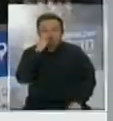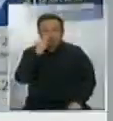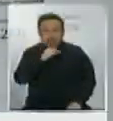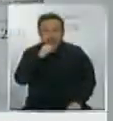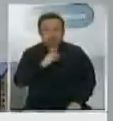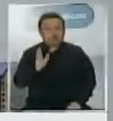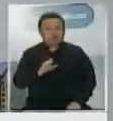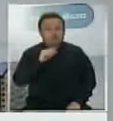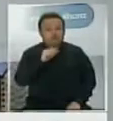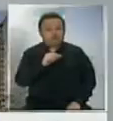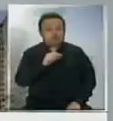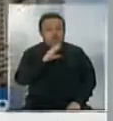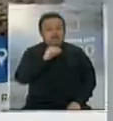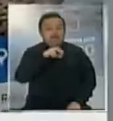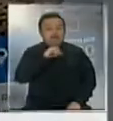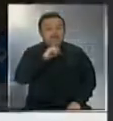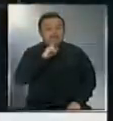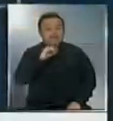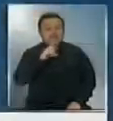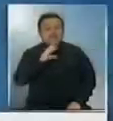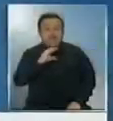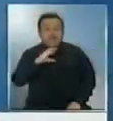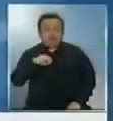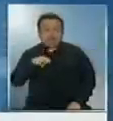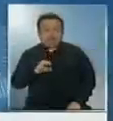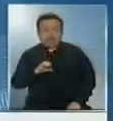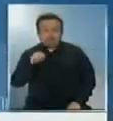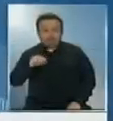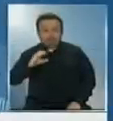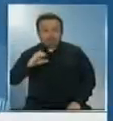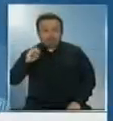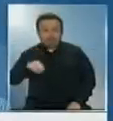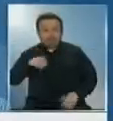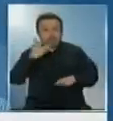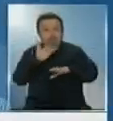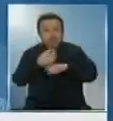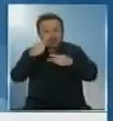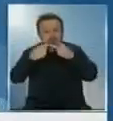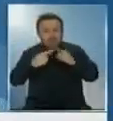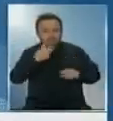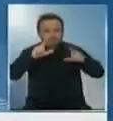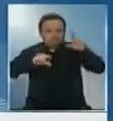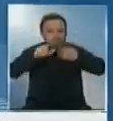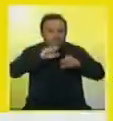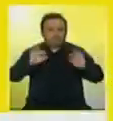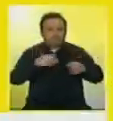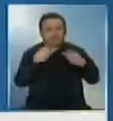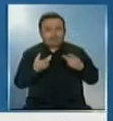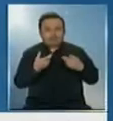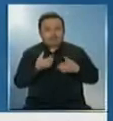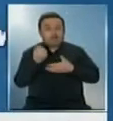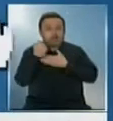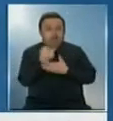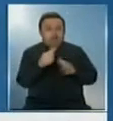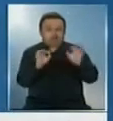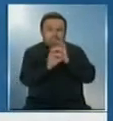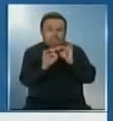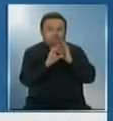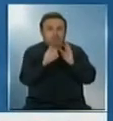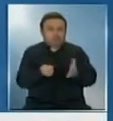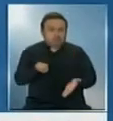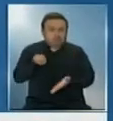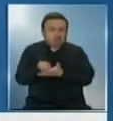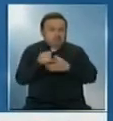en capitalizarme.com estará la campaña Debt to Sell, donde encontrará buenas ofertas, acompañado de una asesoría